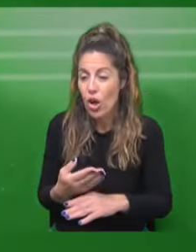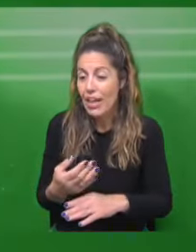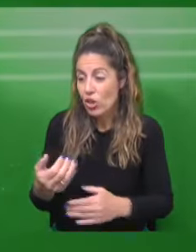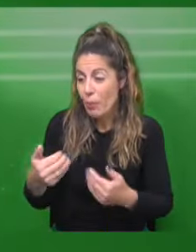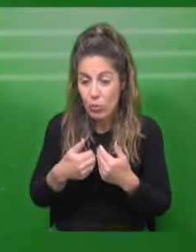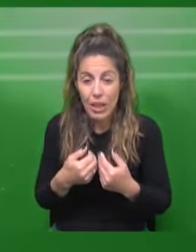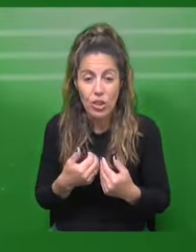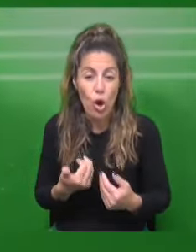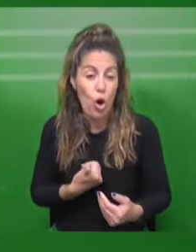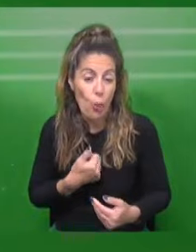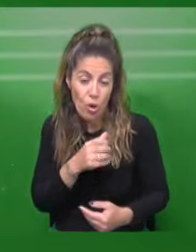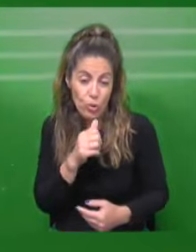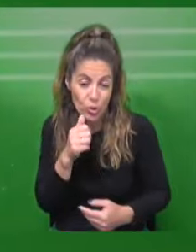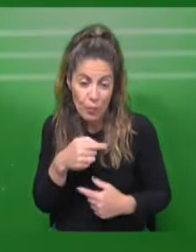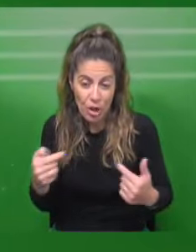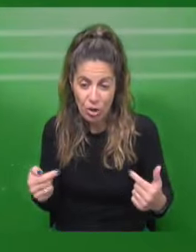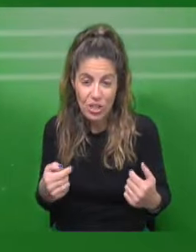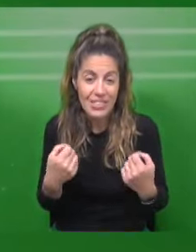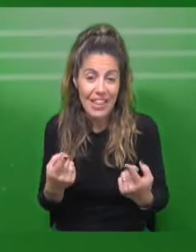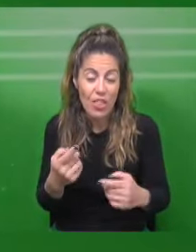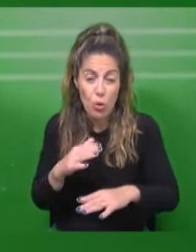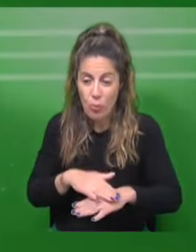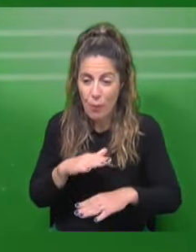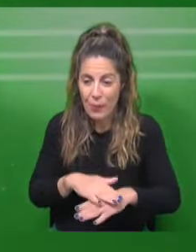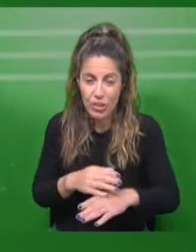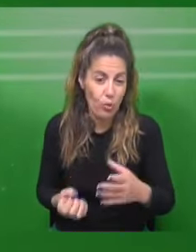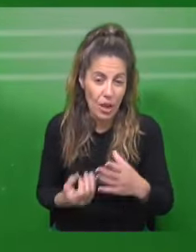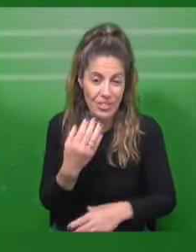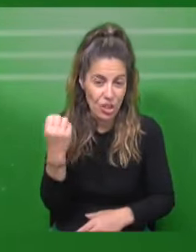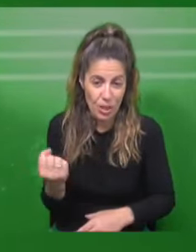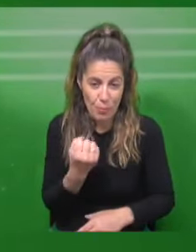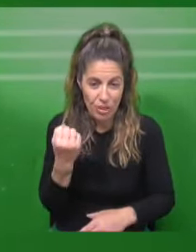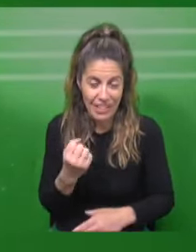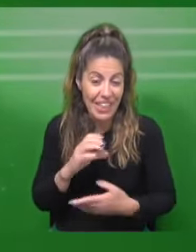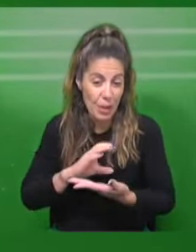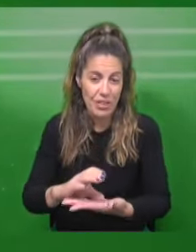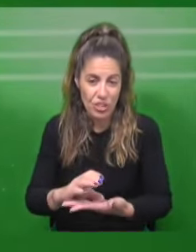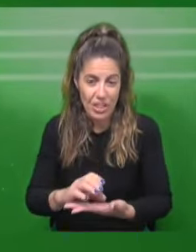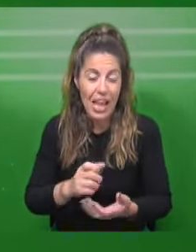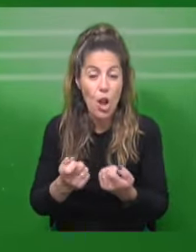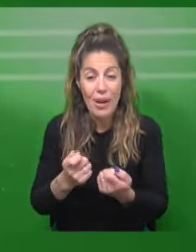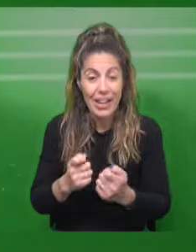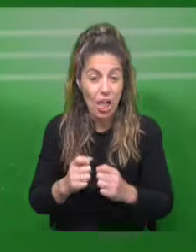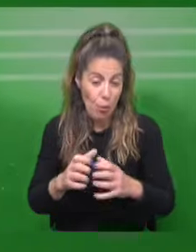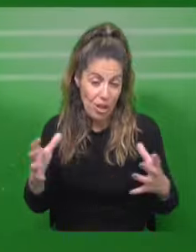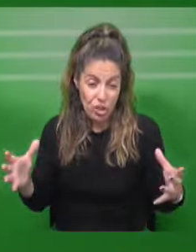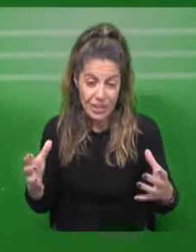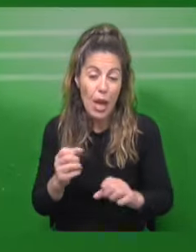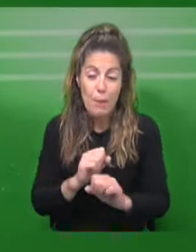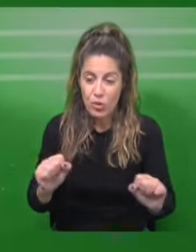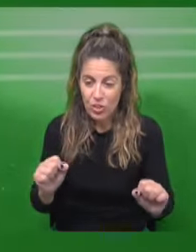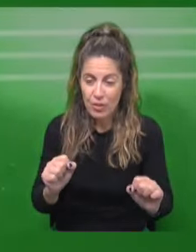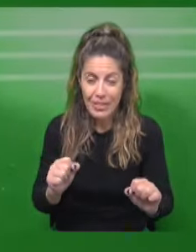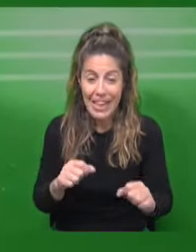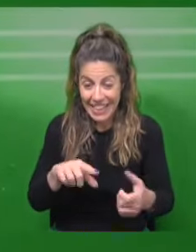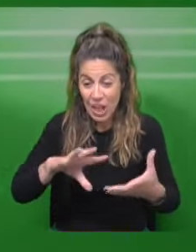esto porque este se está dando un momento donde va a haber una Innovación importante de inversiones en los mercados mayorita y posiblemente Este